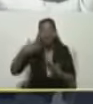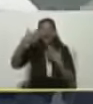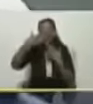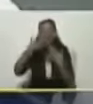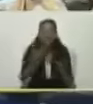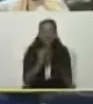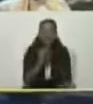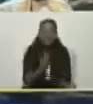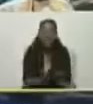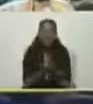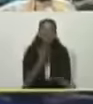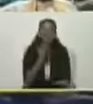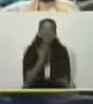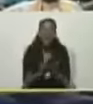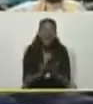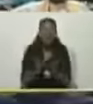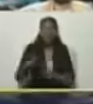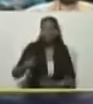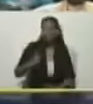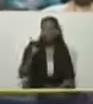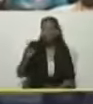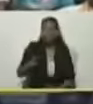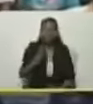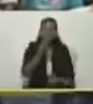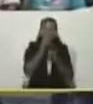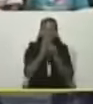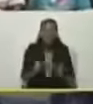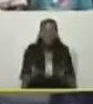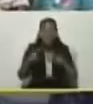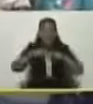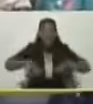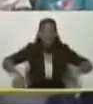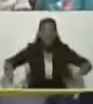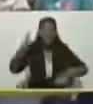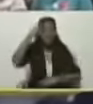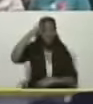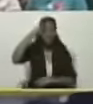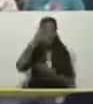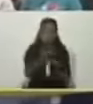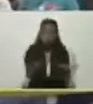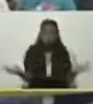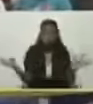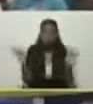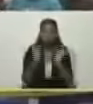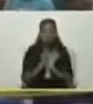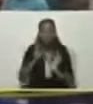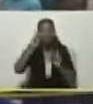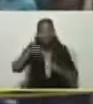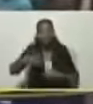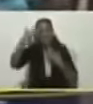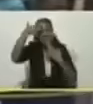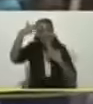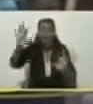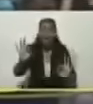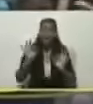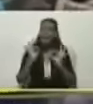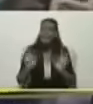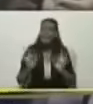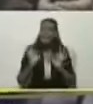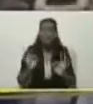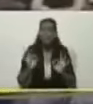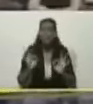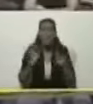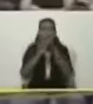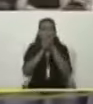Agradecer este acto tan generoso, tan bello. Y también saludar de manera muy especial a